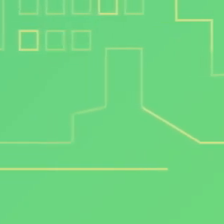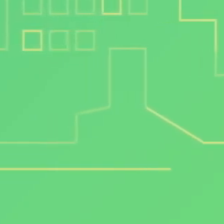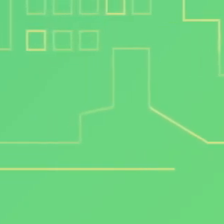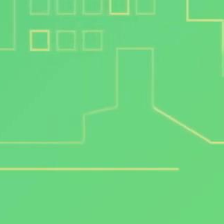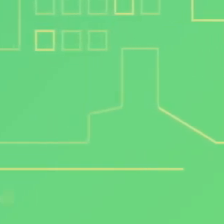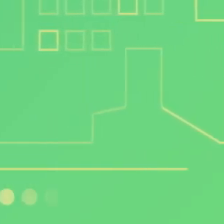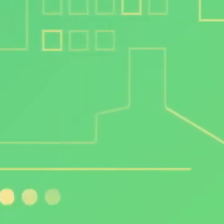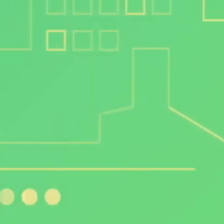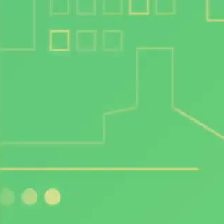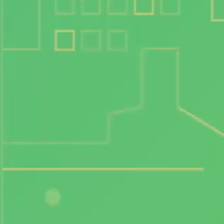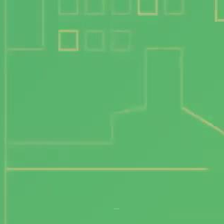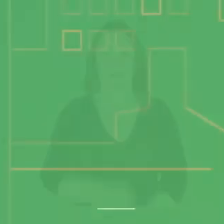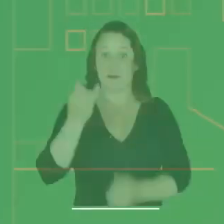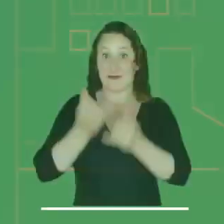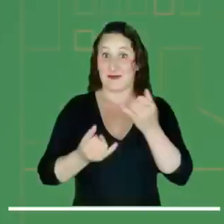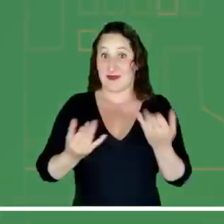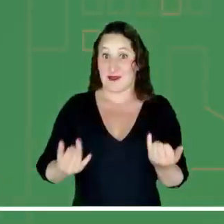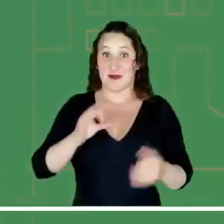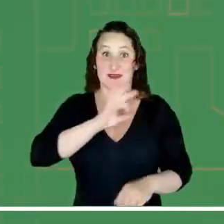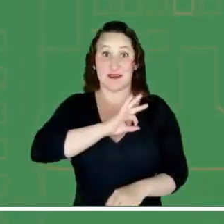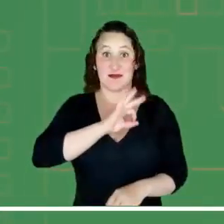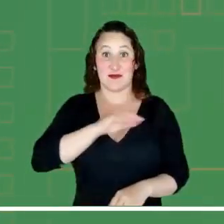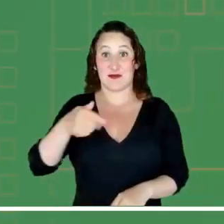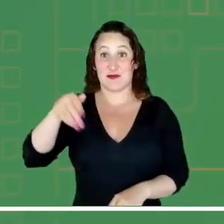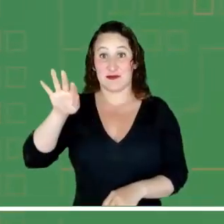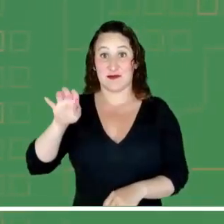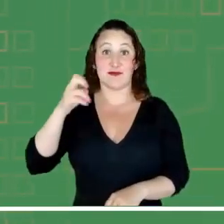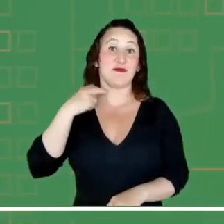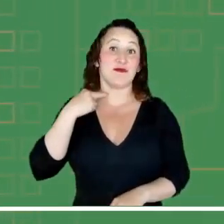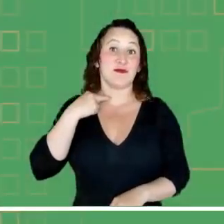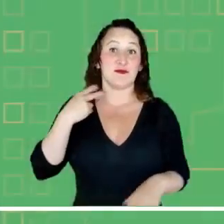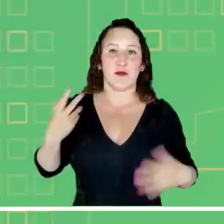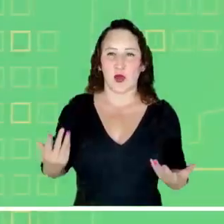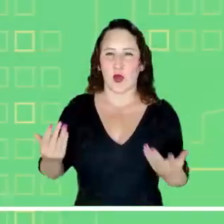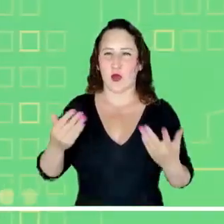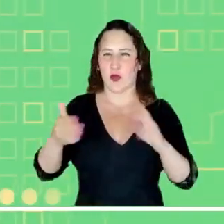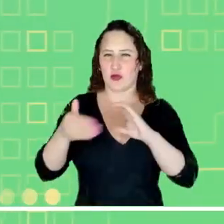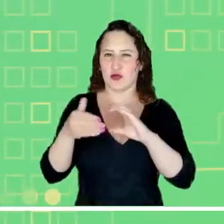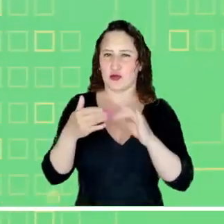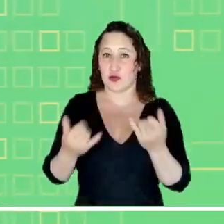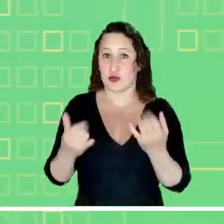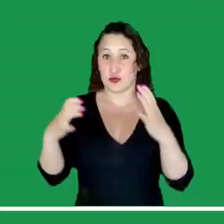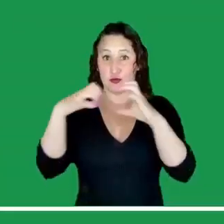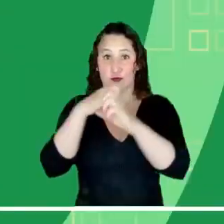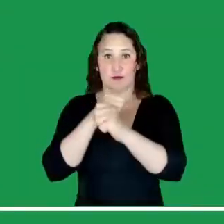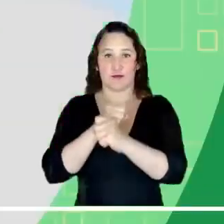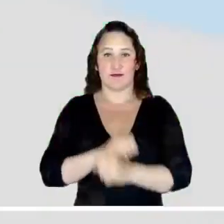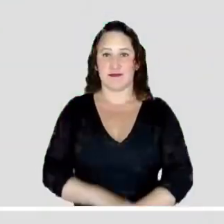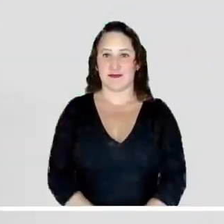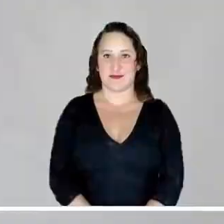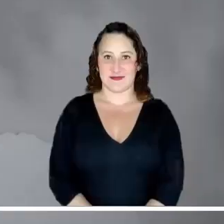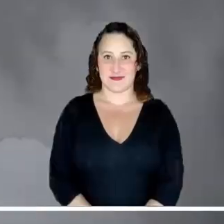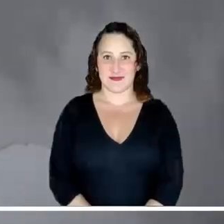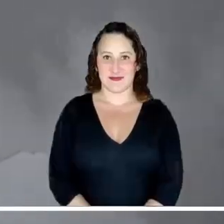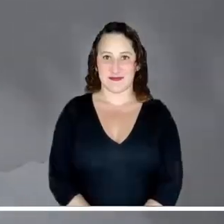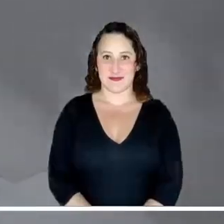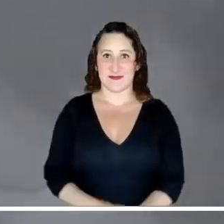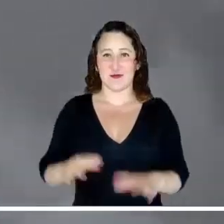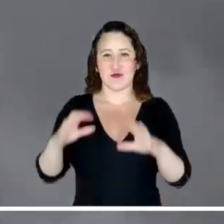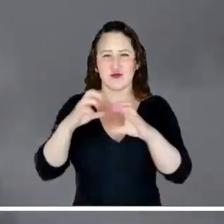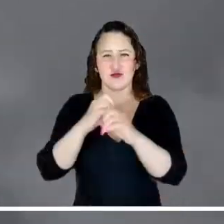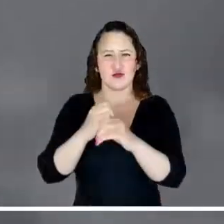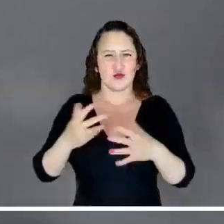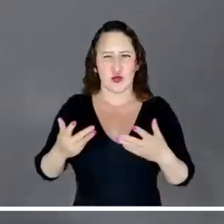Cerramos este sábado 19 de noviembre con el pronóstico del tiempo de la noche de hoy. La noche estaría lluviosa en el Caribe.